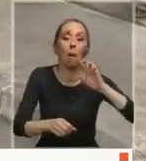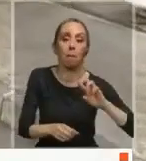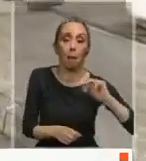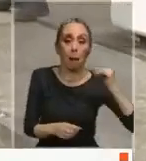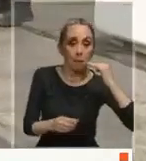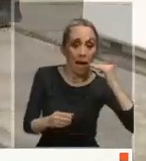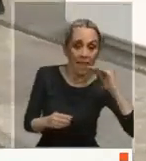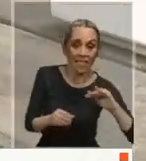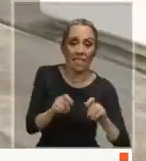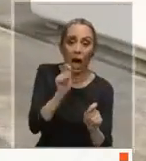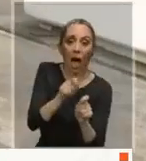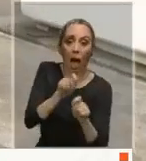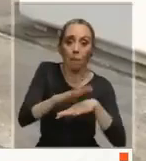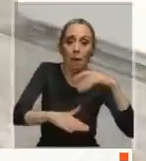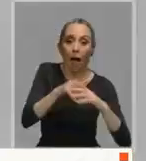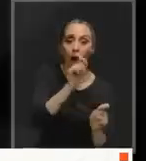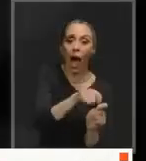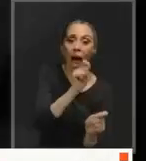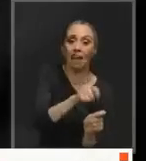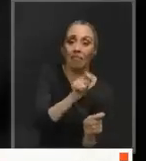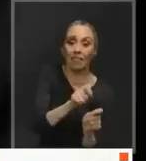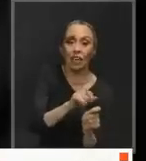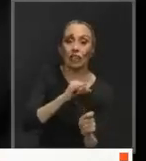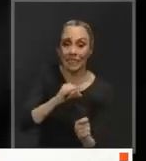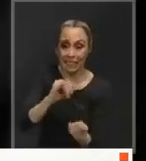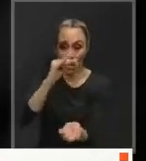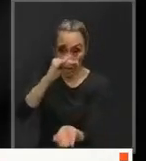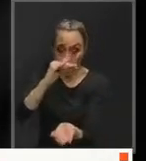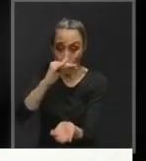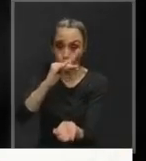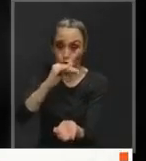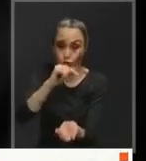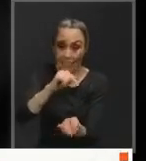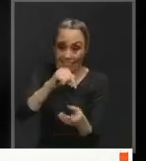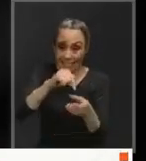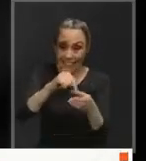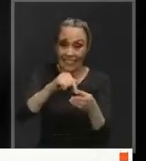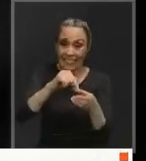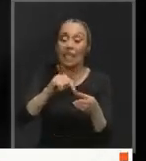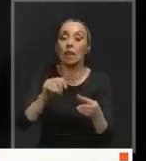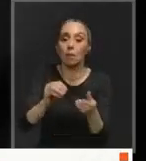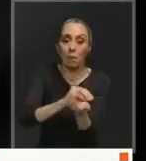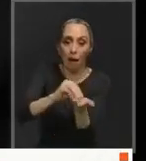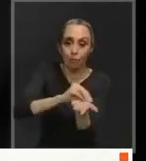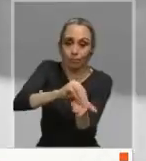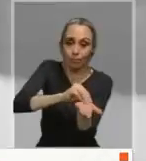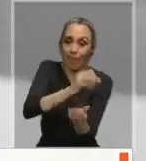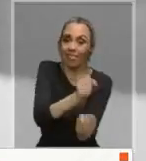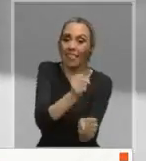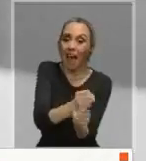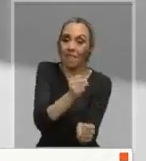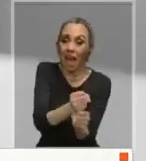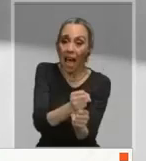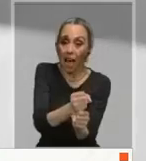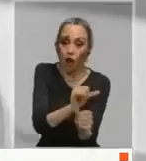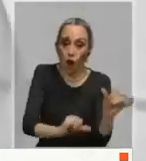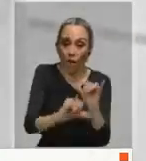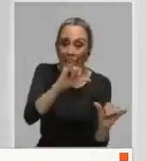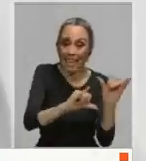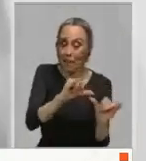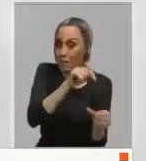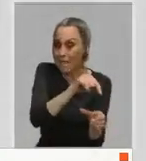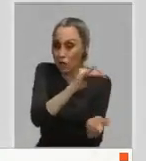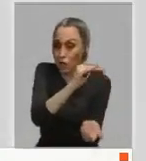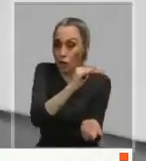niña son artesanos y aunque constantemente mantenían en su poder el compuesto que utilizan para su trabajo, aún debe